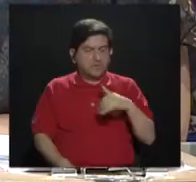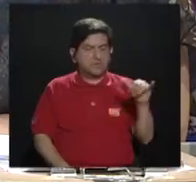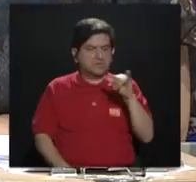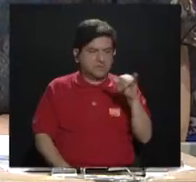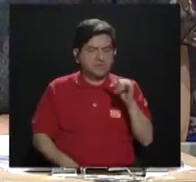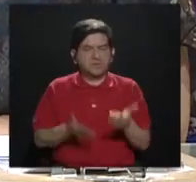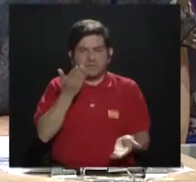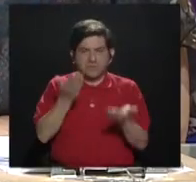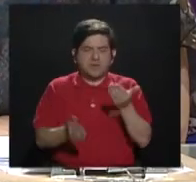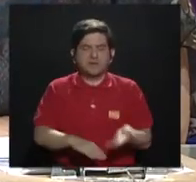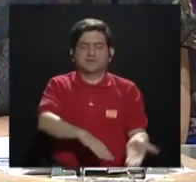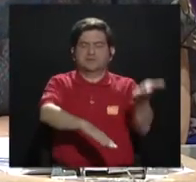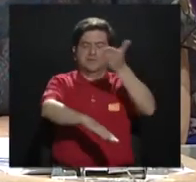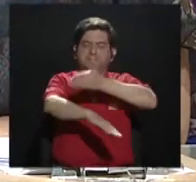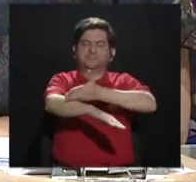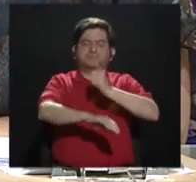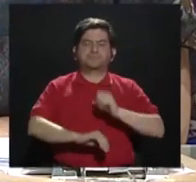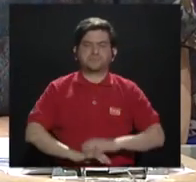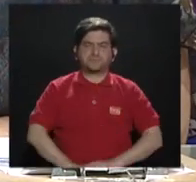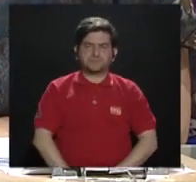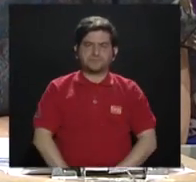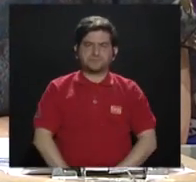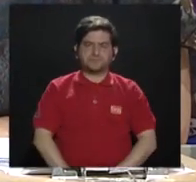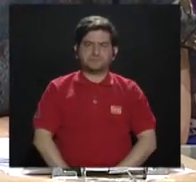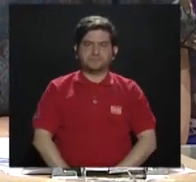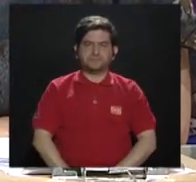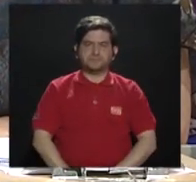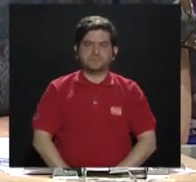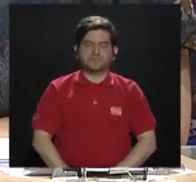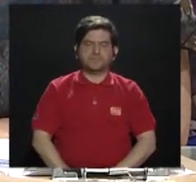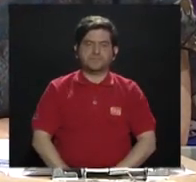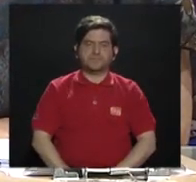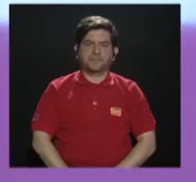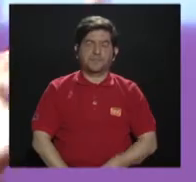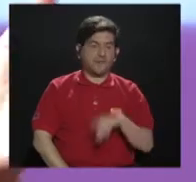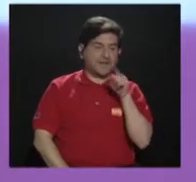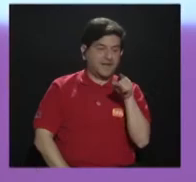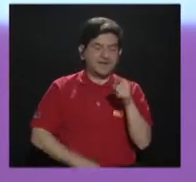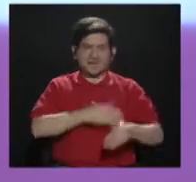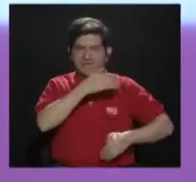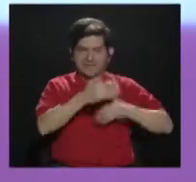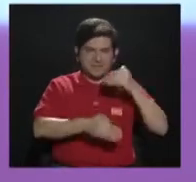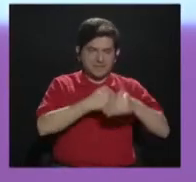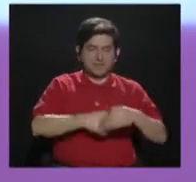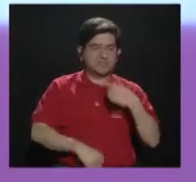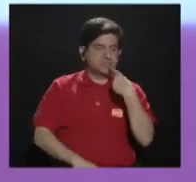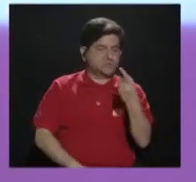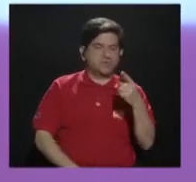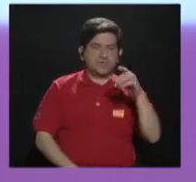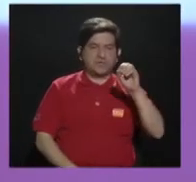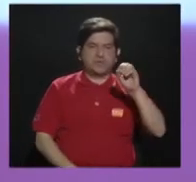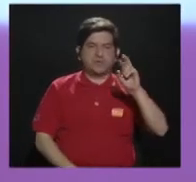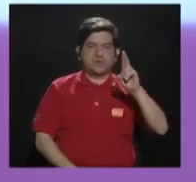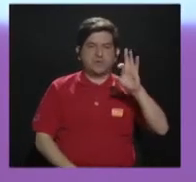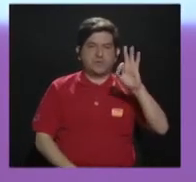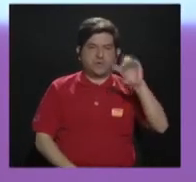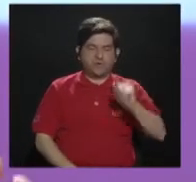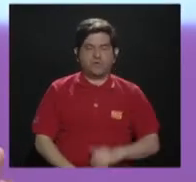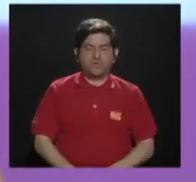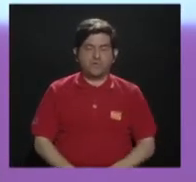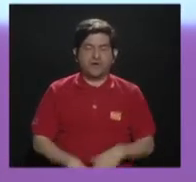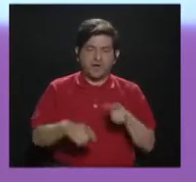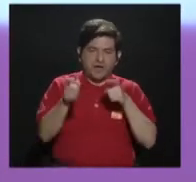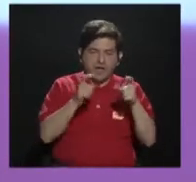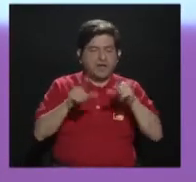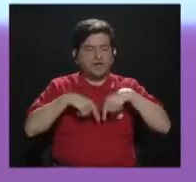parte como de este salto. Y en ese proceso, ¿verdad? Orfa mencionaba la administración en términos